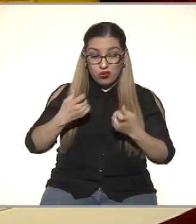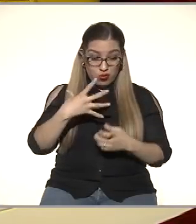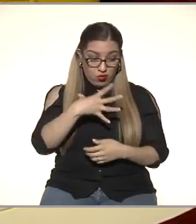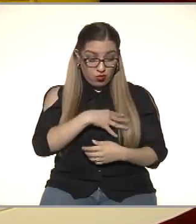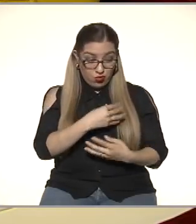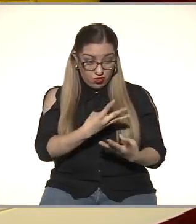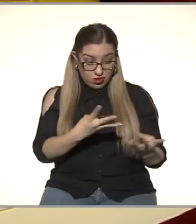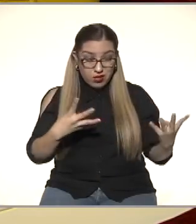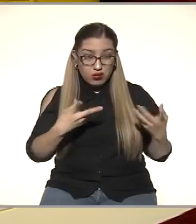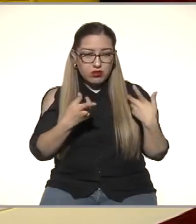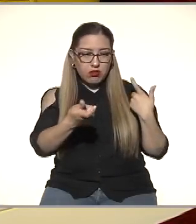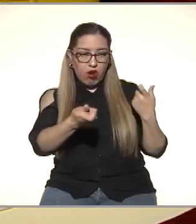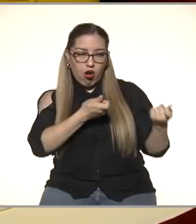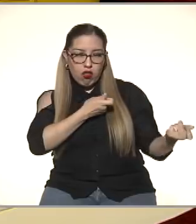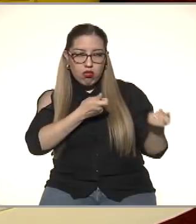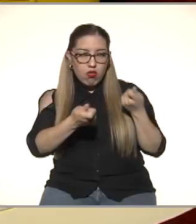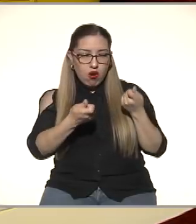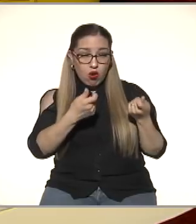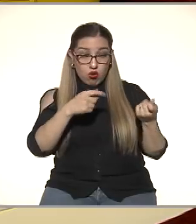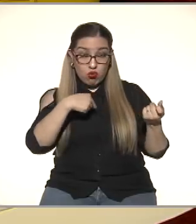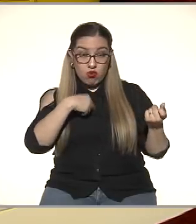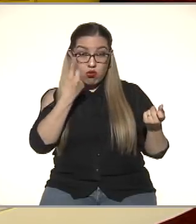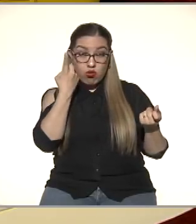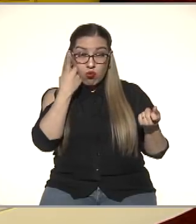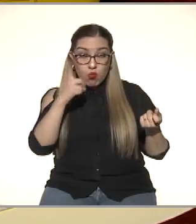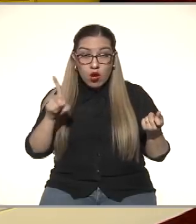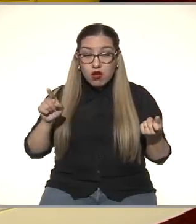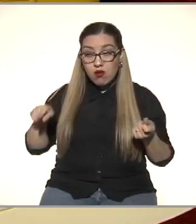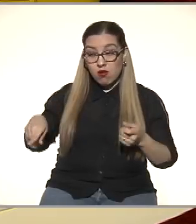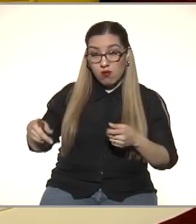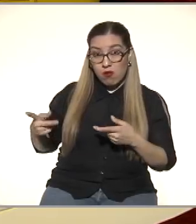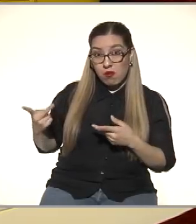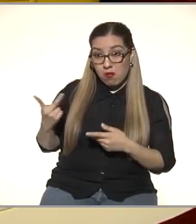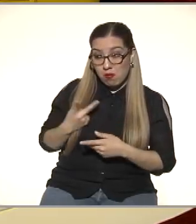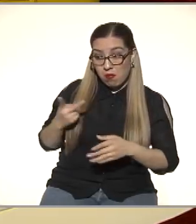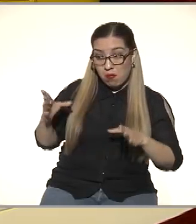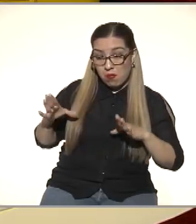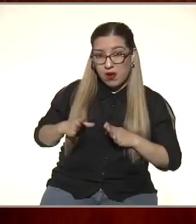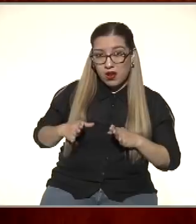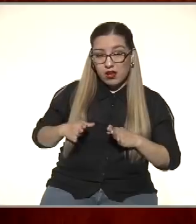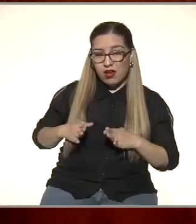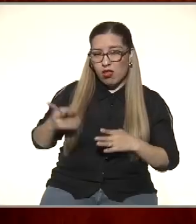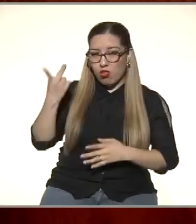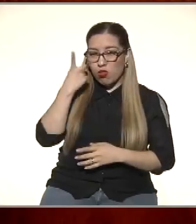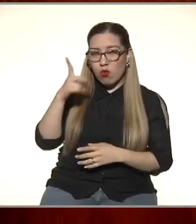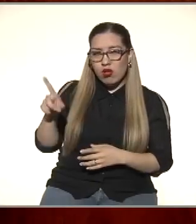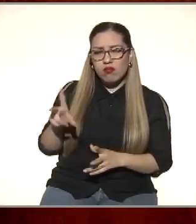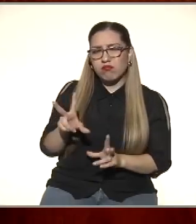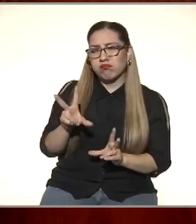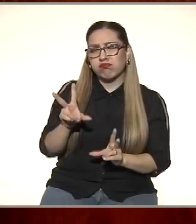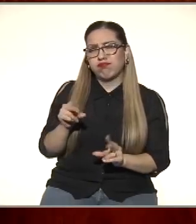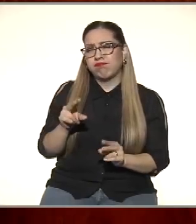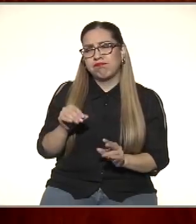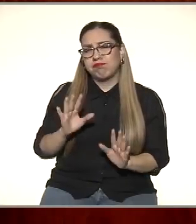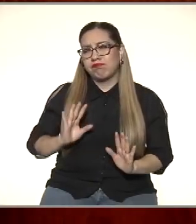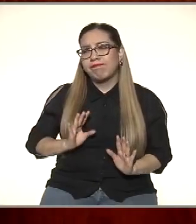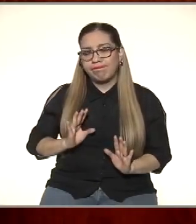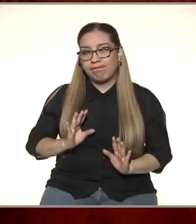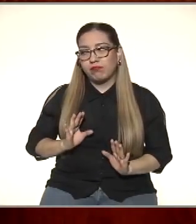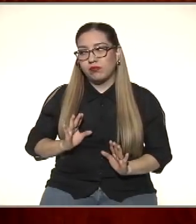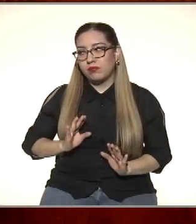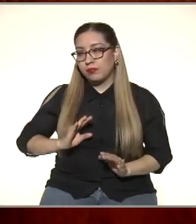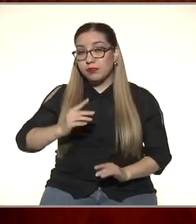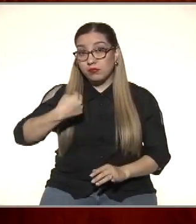pareja es prestada, ¿sí? Eso no puede no ser siempre así. Cuando lo sabemos y